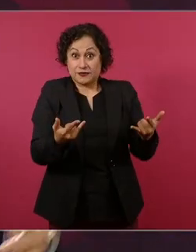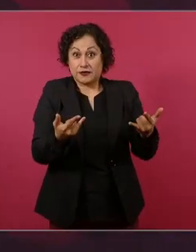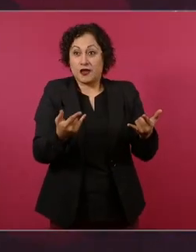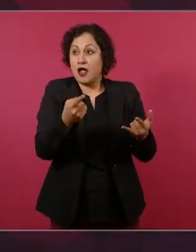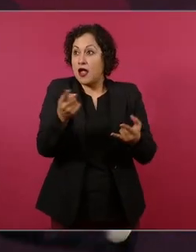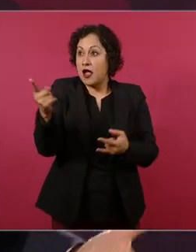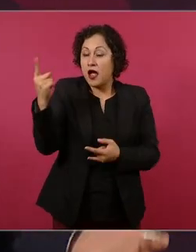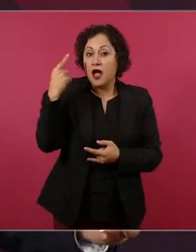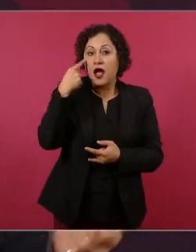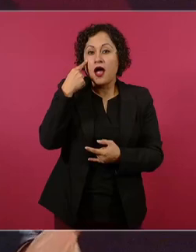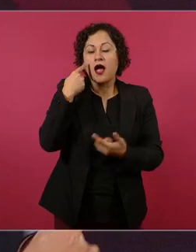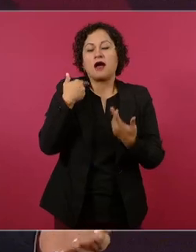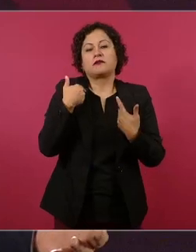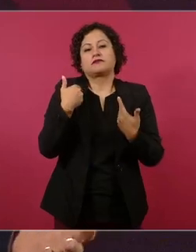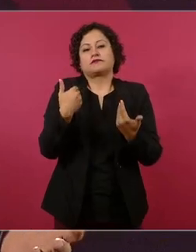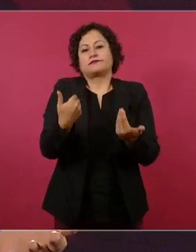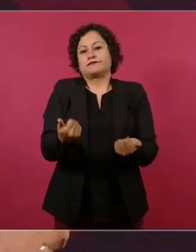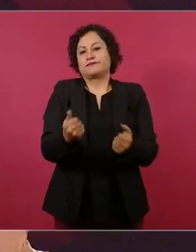de cómo,